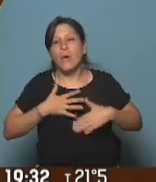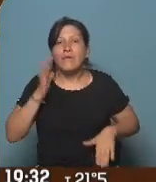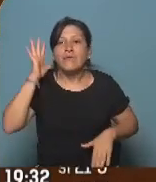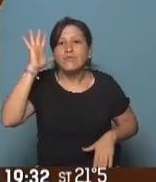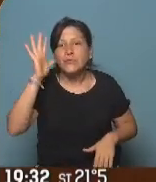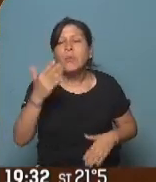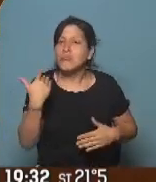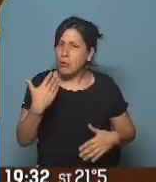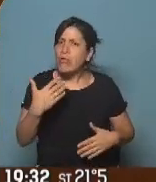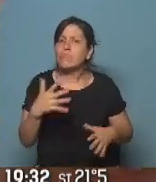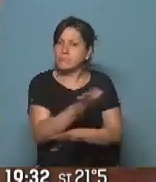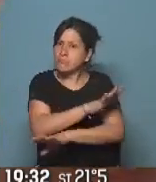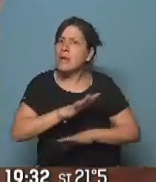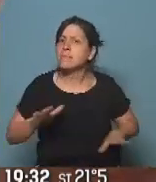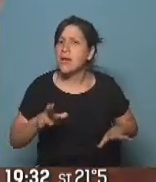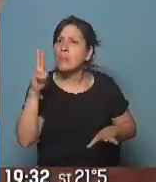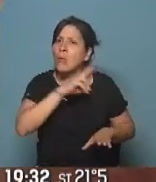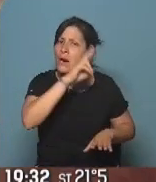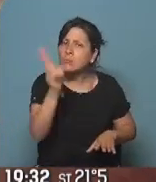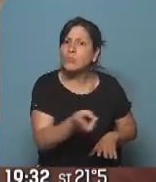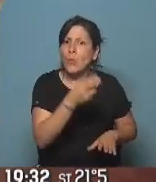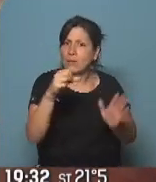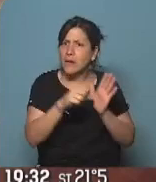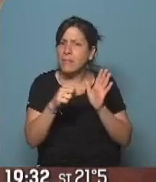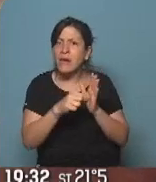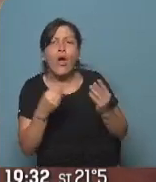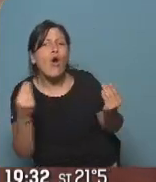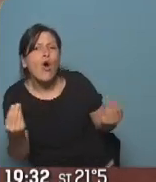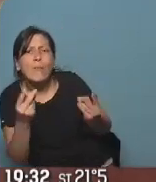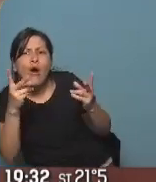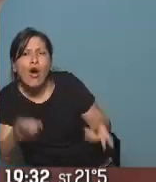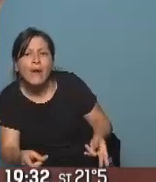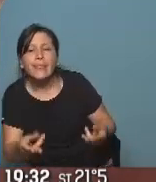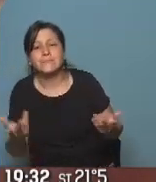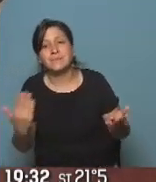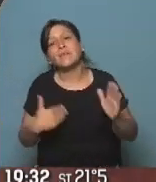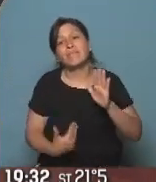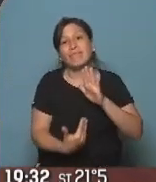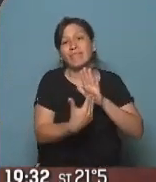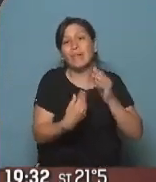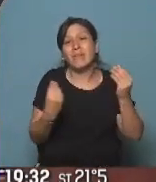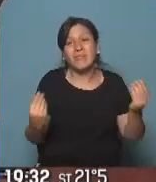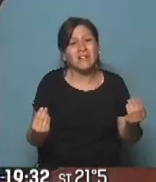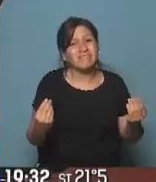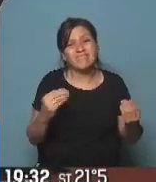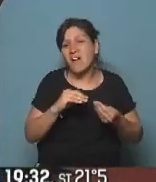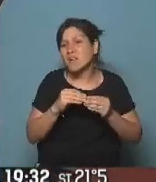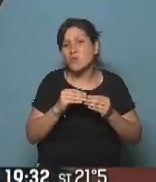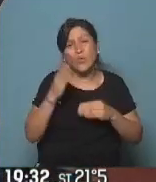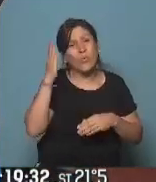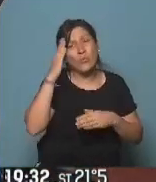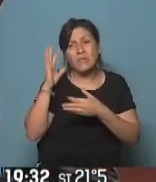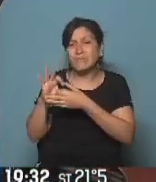erradicar la violencia de género en nuestro país que moderado fundamentalmente es una cuestión cultural